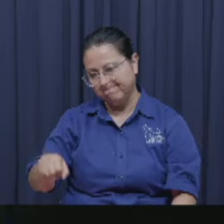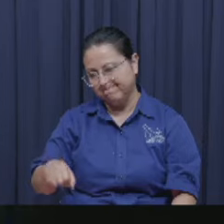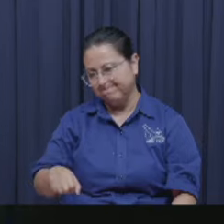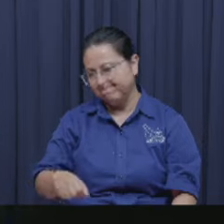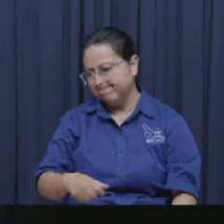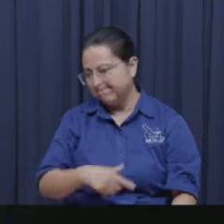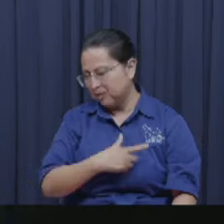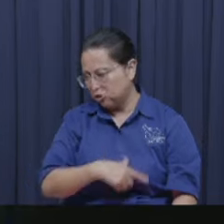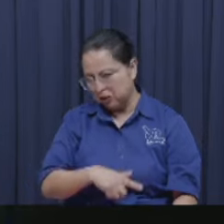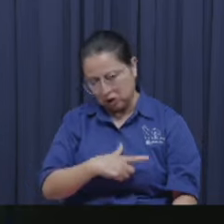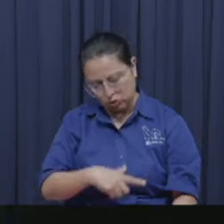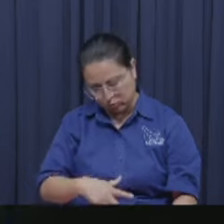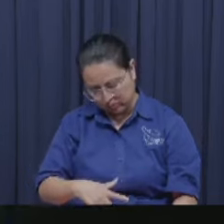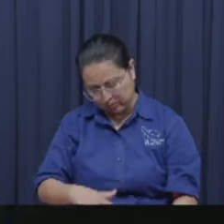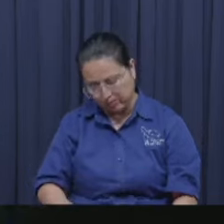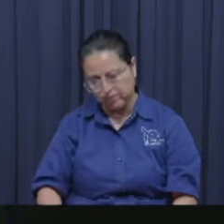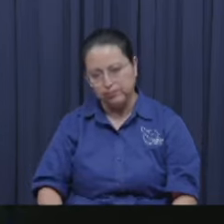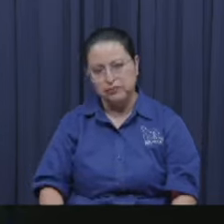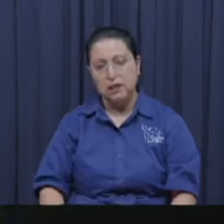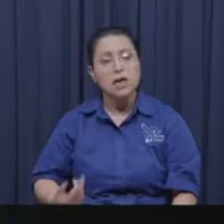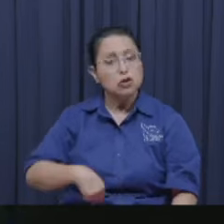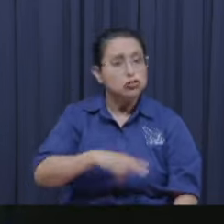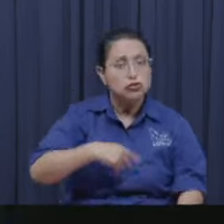Tenemos que procesar esto rápidamente, hermanos.